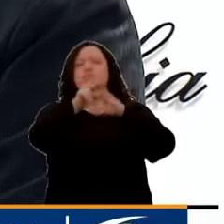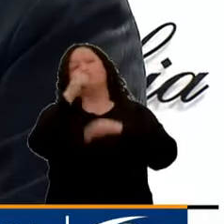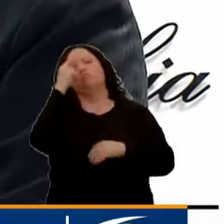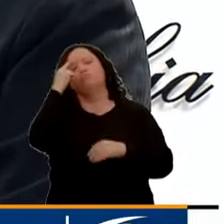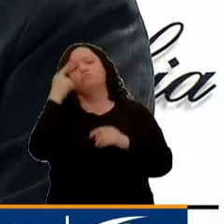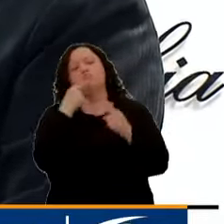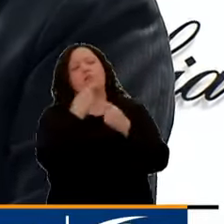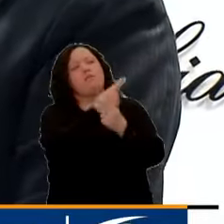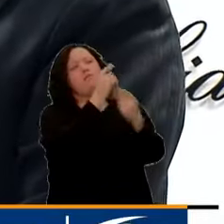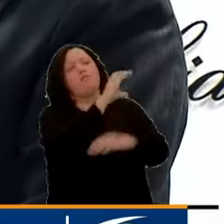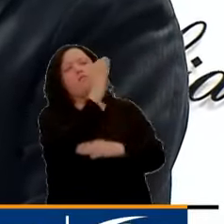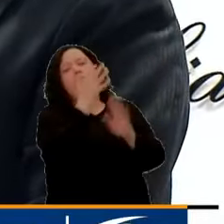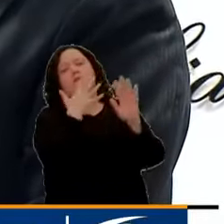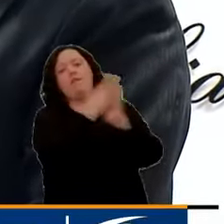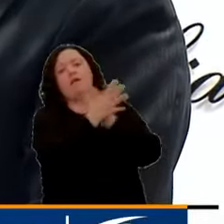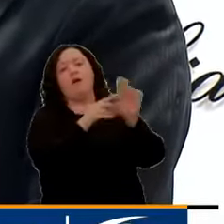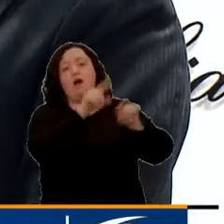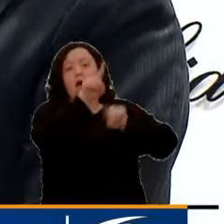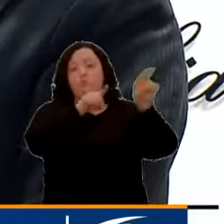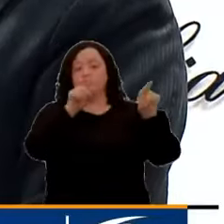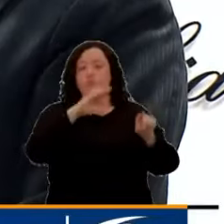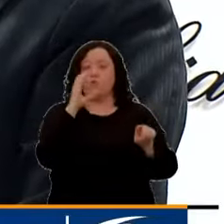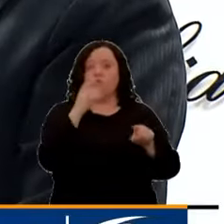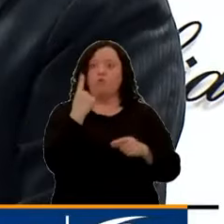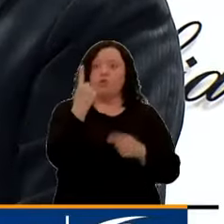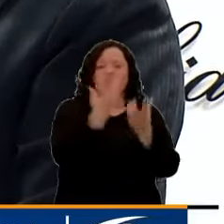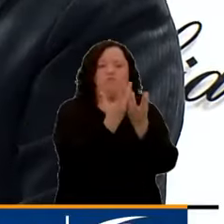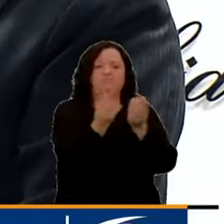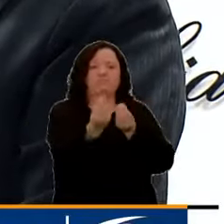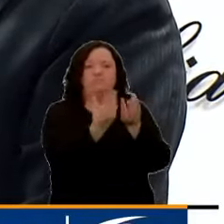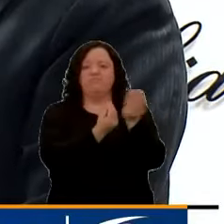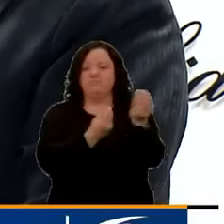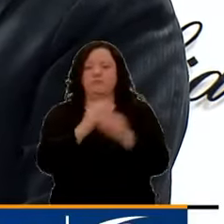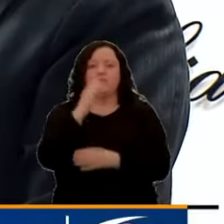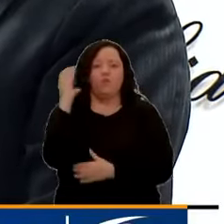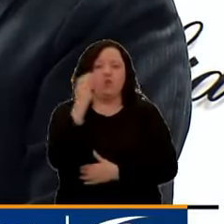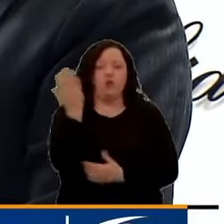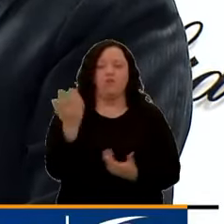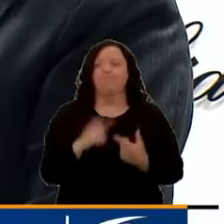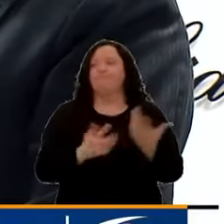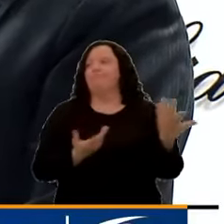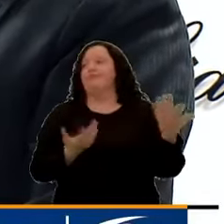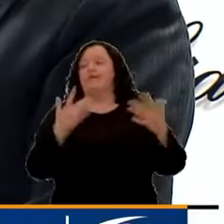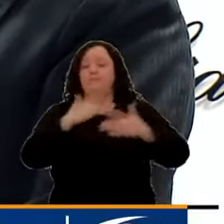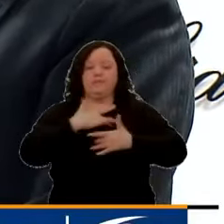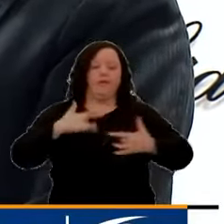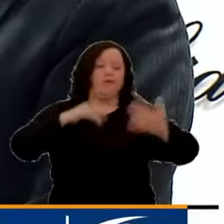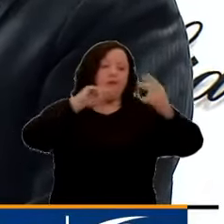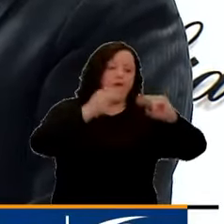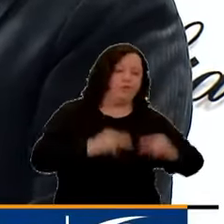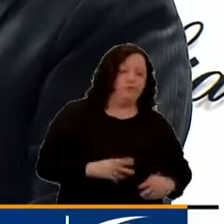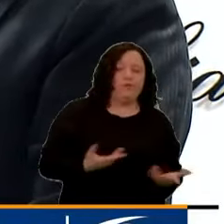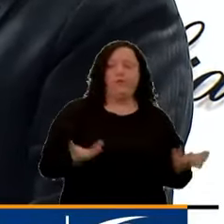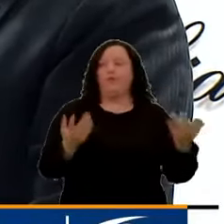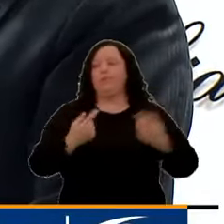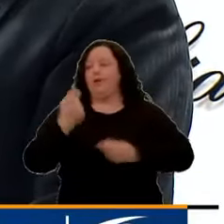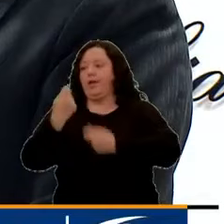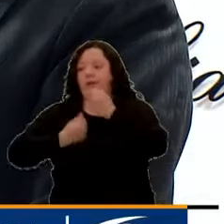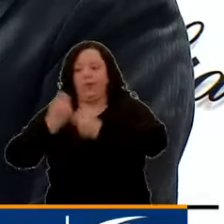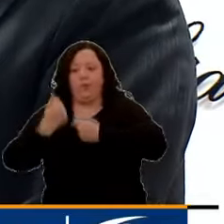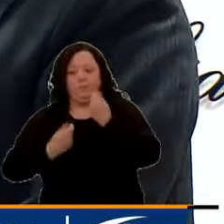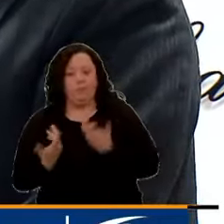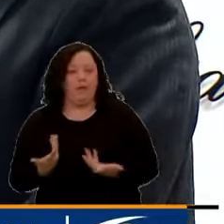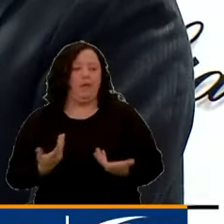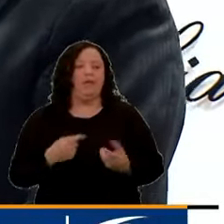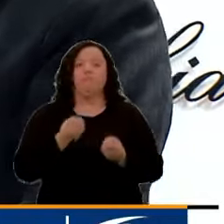los colombianos? Hay colombianos que están divididos políticamente en nuestro país, hay reformas de salud, la economía, mucha gente